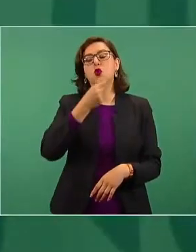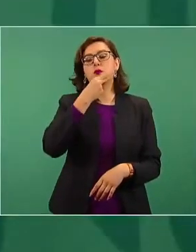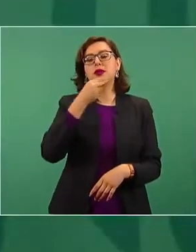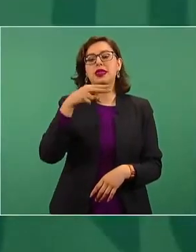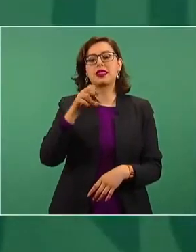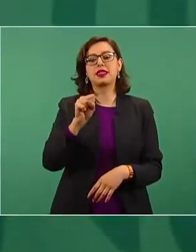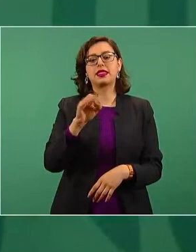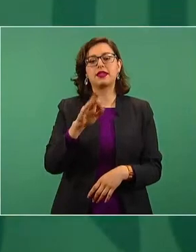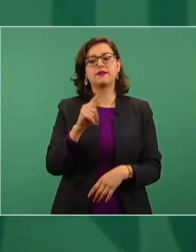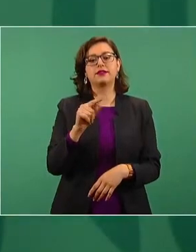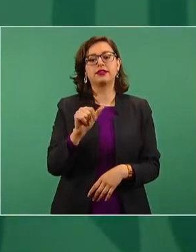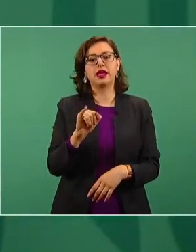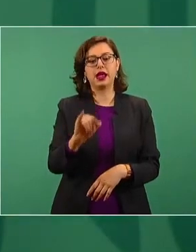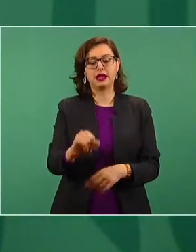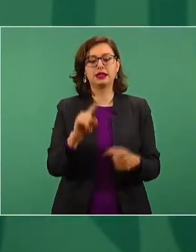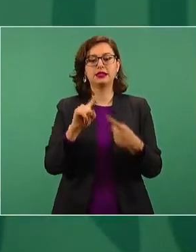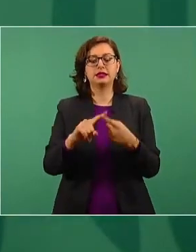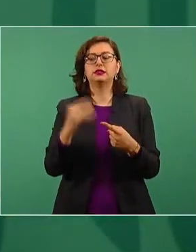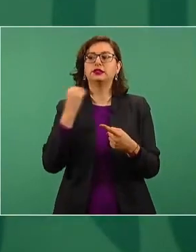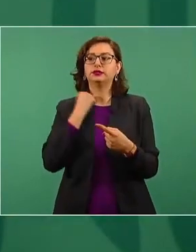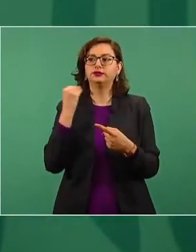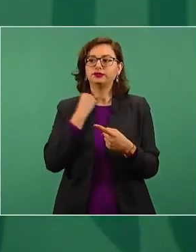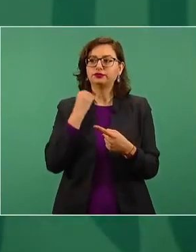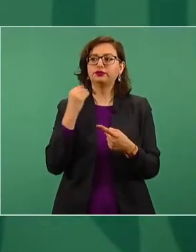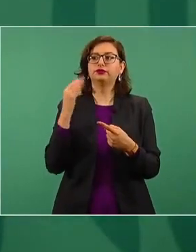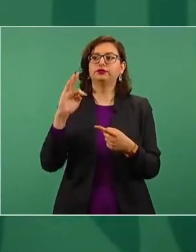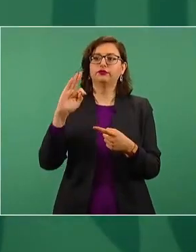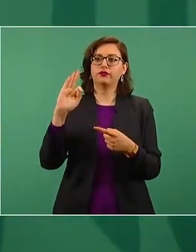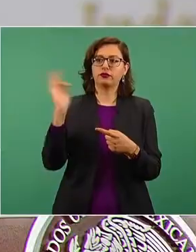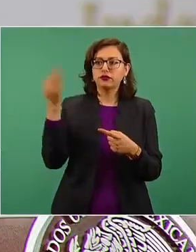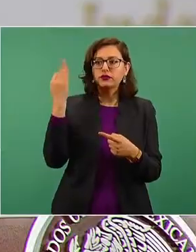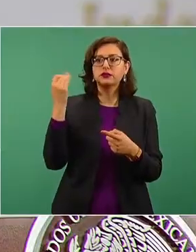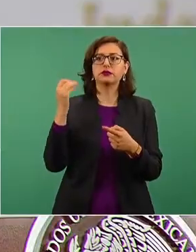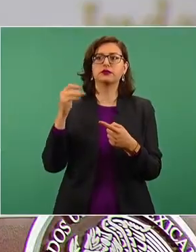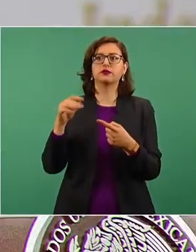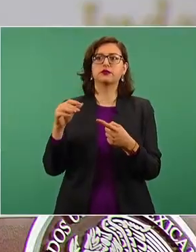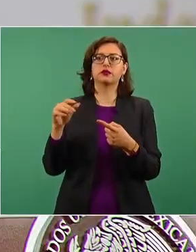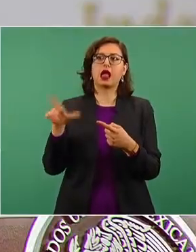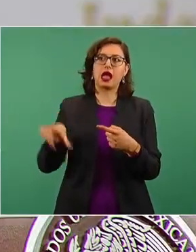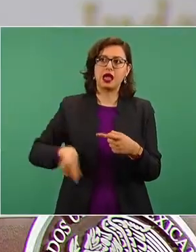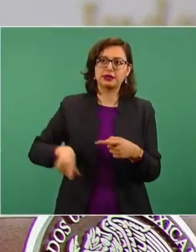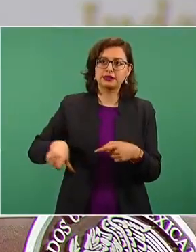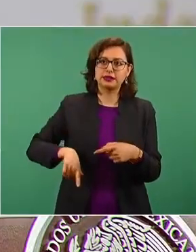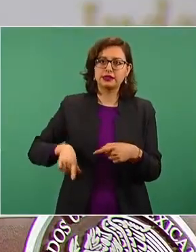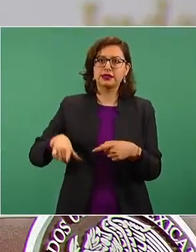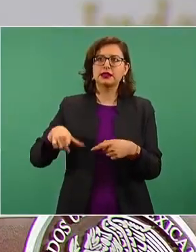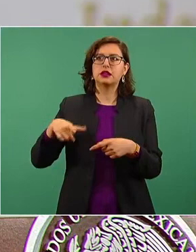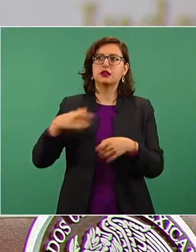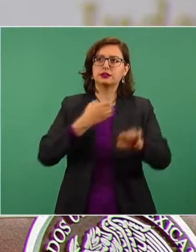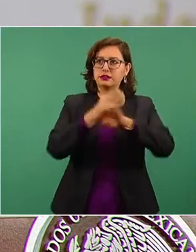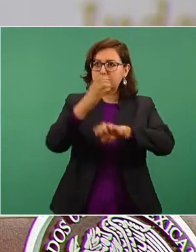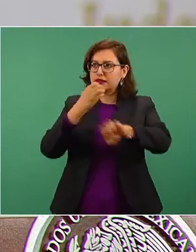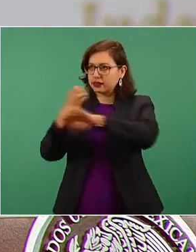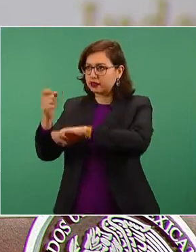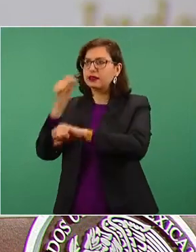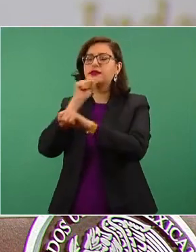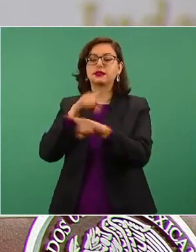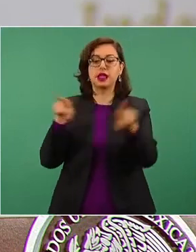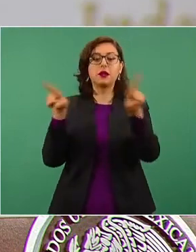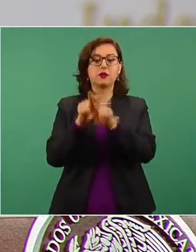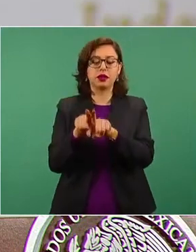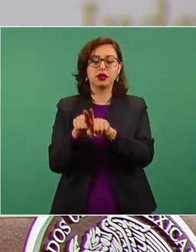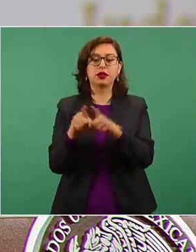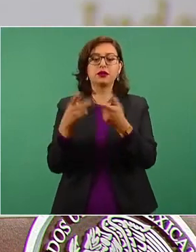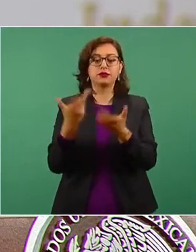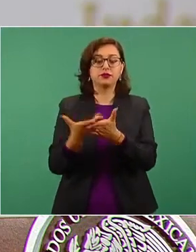Sandoval, con las defensorías públicas de los diversos estados de la República, que por cierto, cuando se